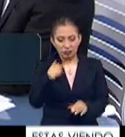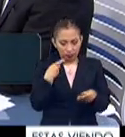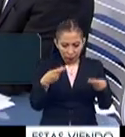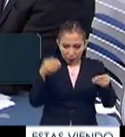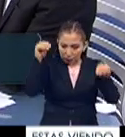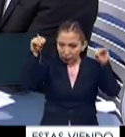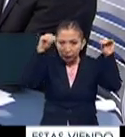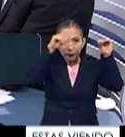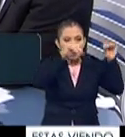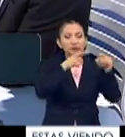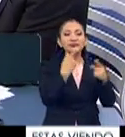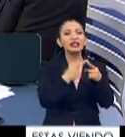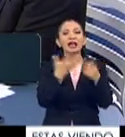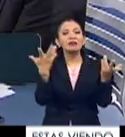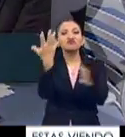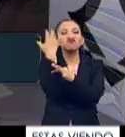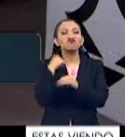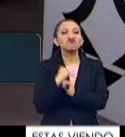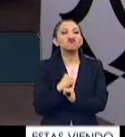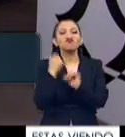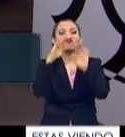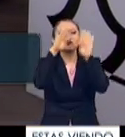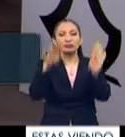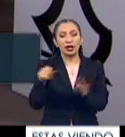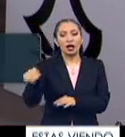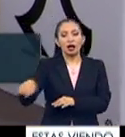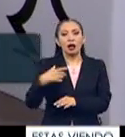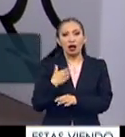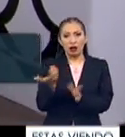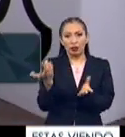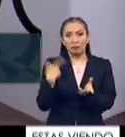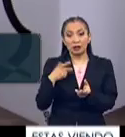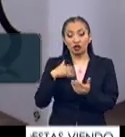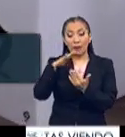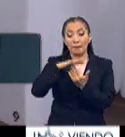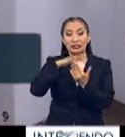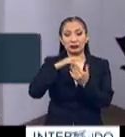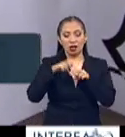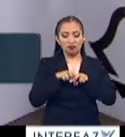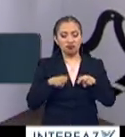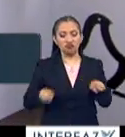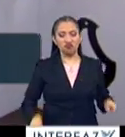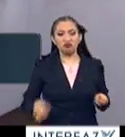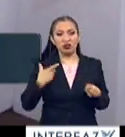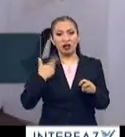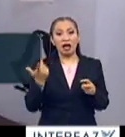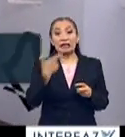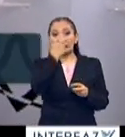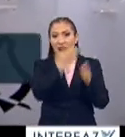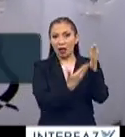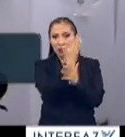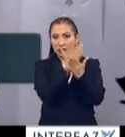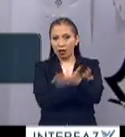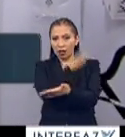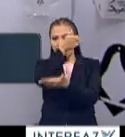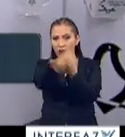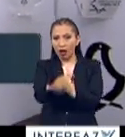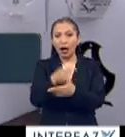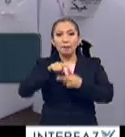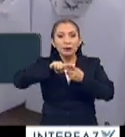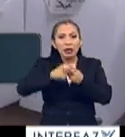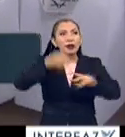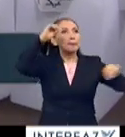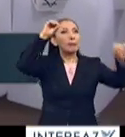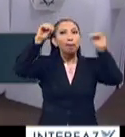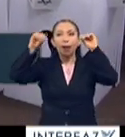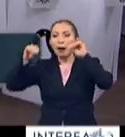empezar la instalación. ¿Quién hace la instalación? La instalación la hacen, bueno, van a estar los funcionarios de mesa directiva de casilla, se reúnen a las 7 de la mañana, empiezan la instalación